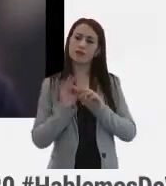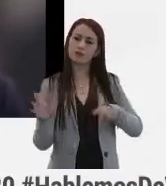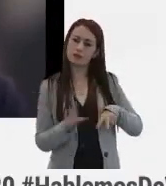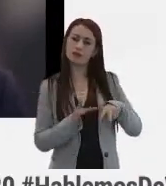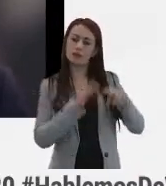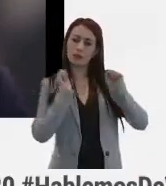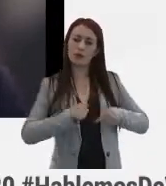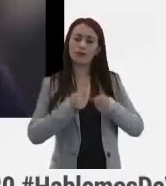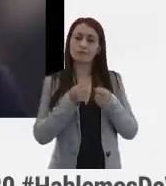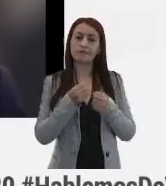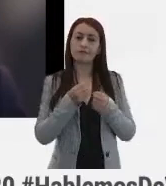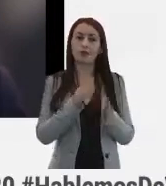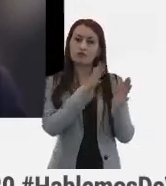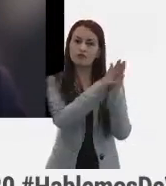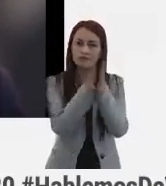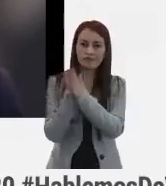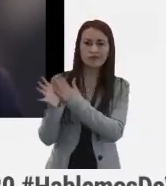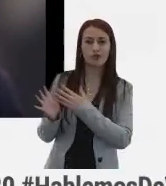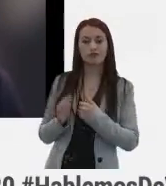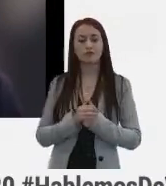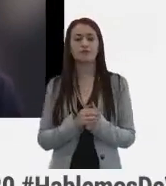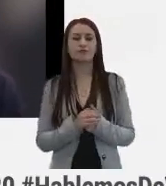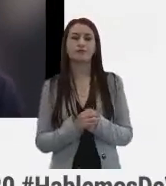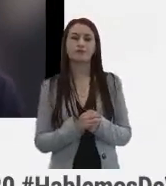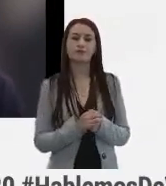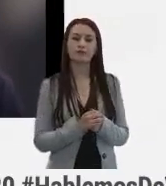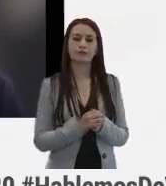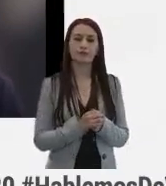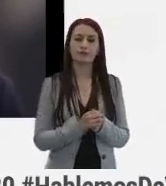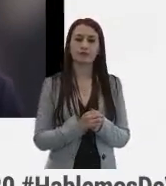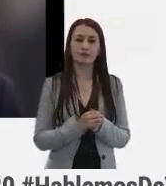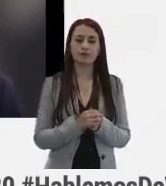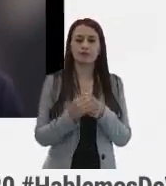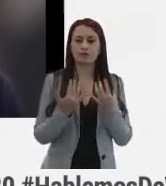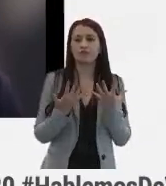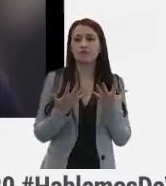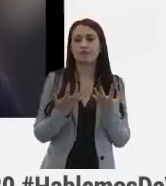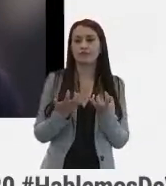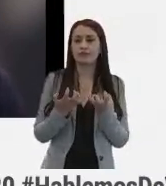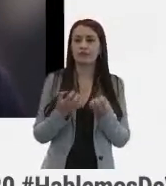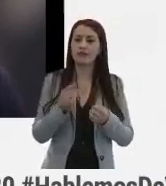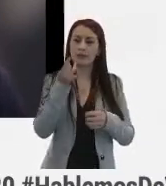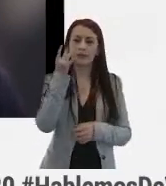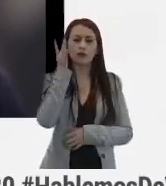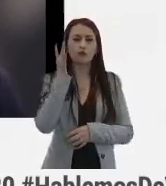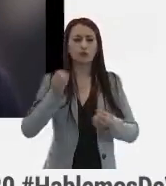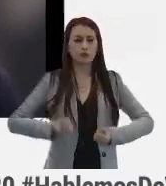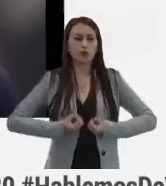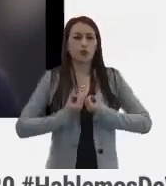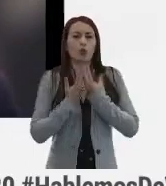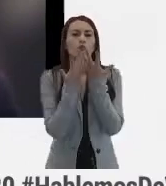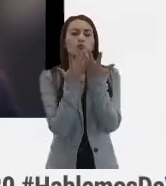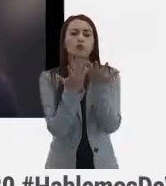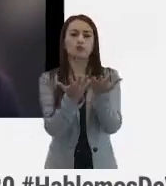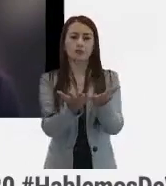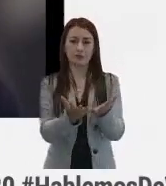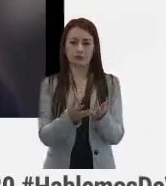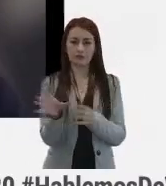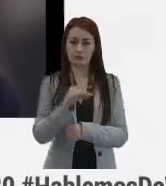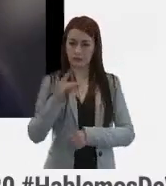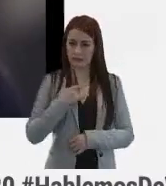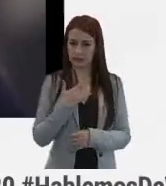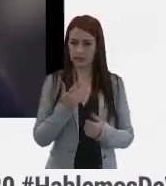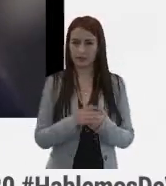querer contar, por querer deshacerse de eso que saben? Bien que sea porque